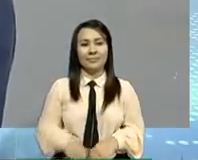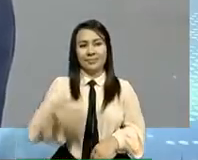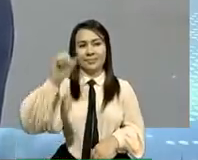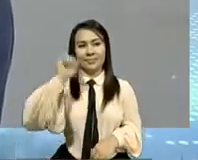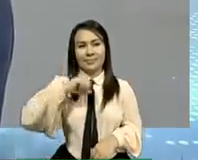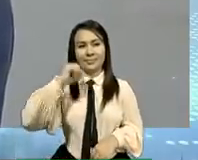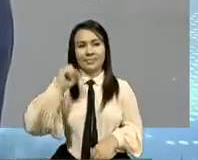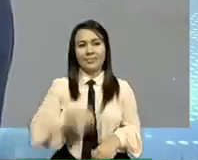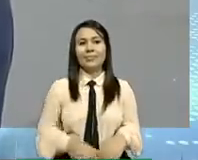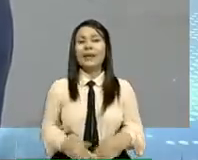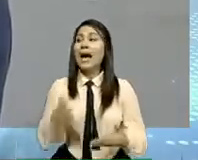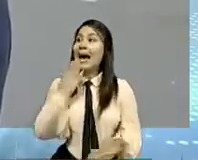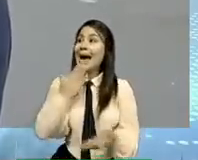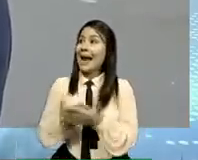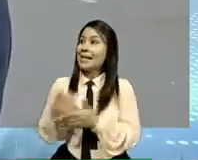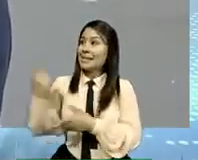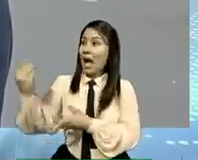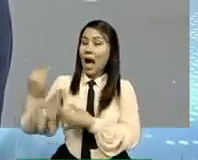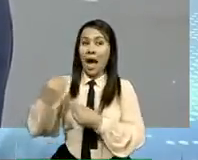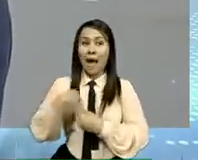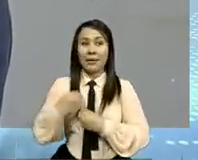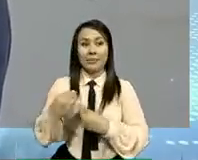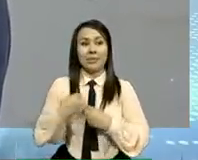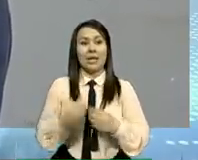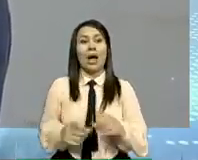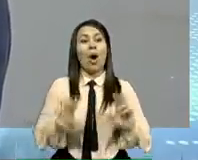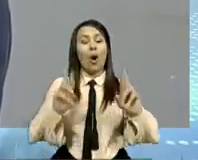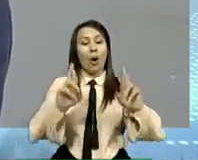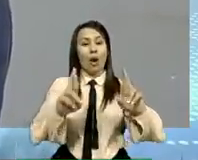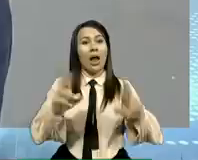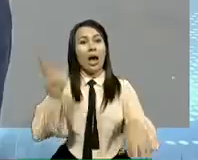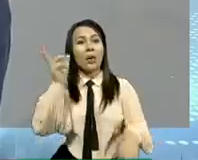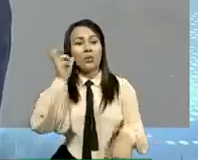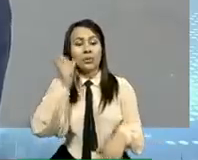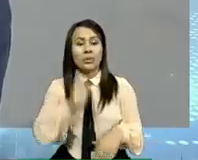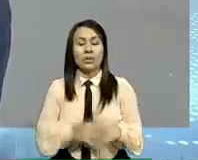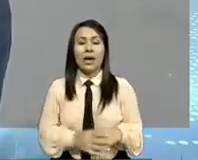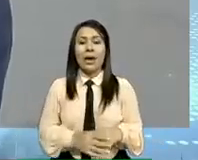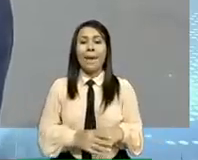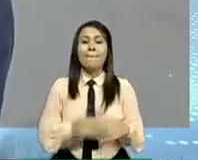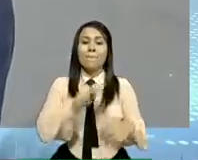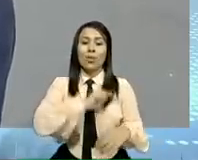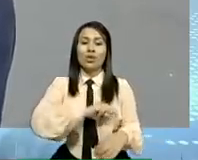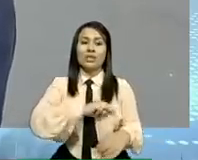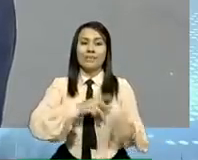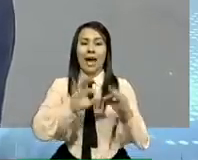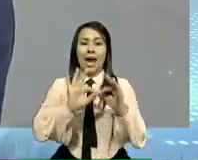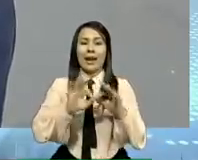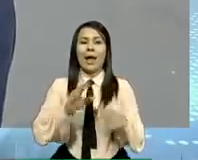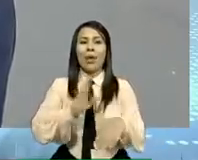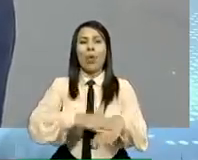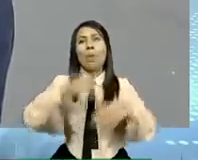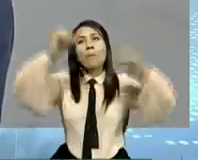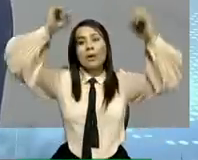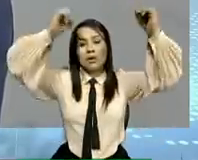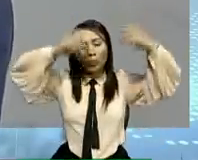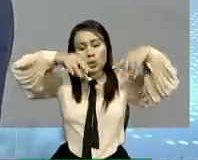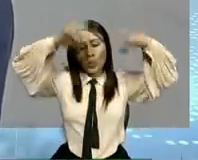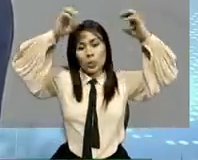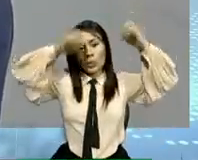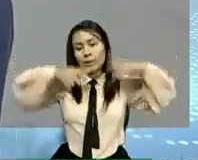así exactamente. Gracias, José. Ojalá que nos escuchen de Obras Públicas Municipales. Van a echarle la culpa al invierno,